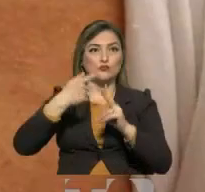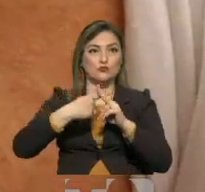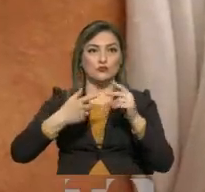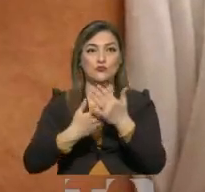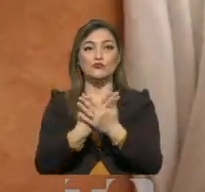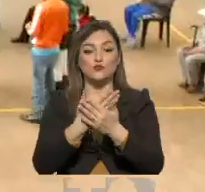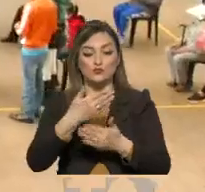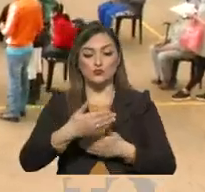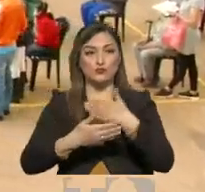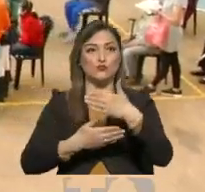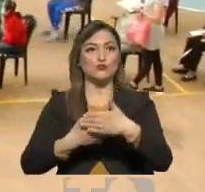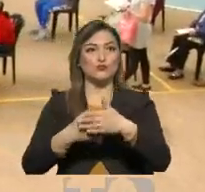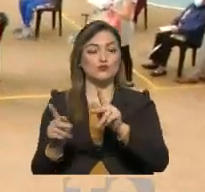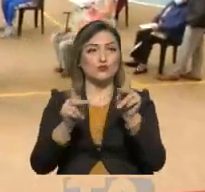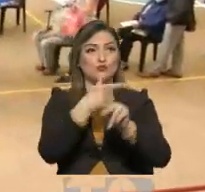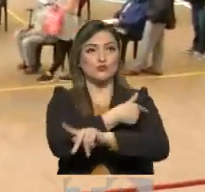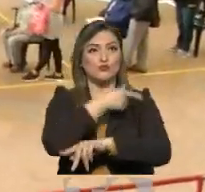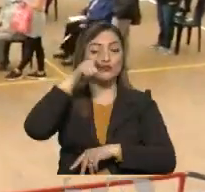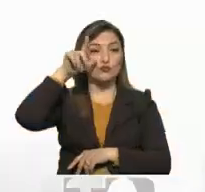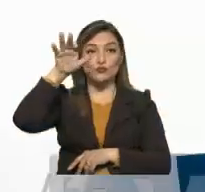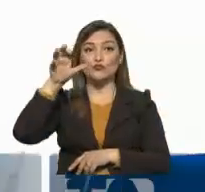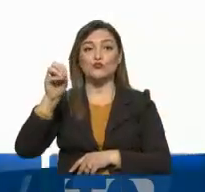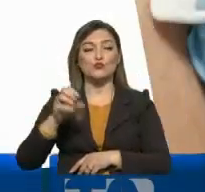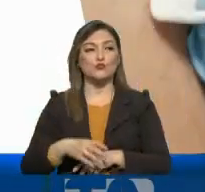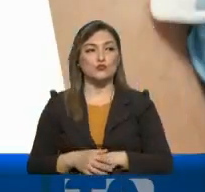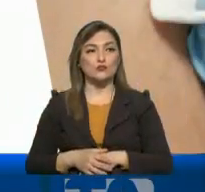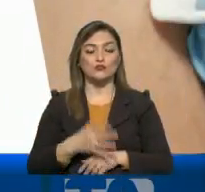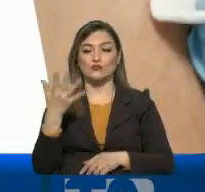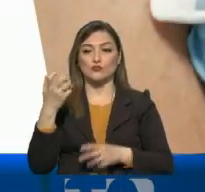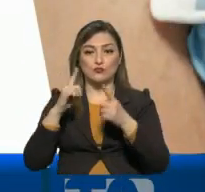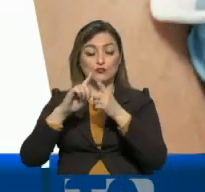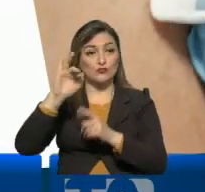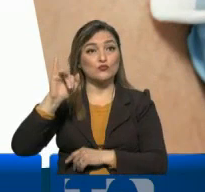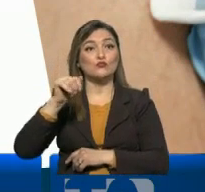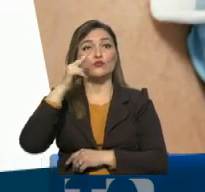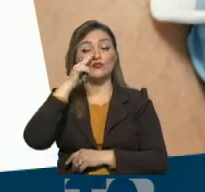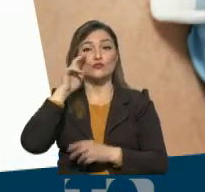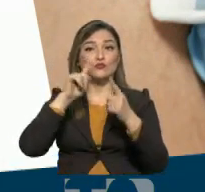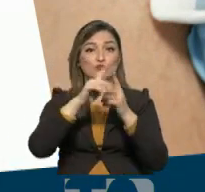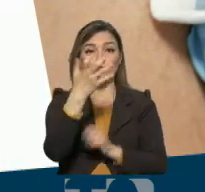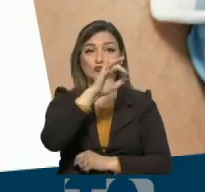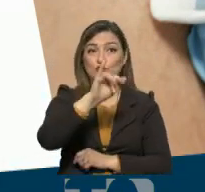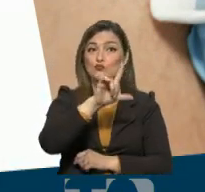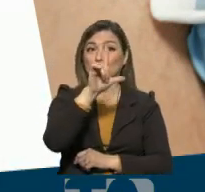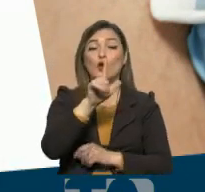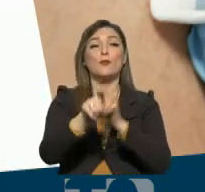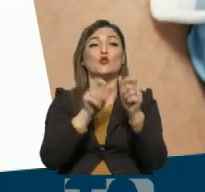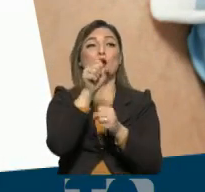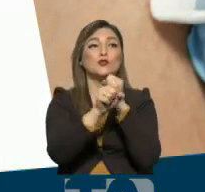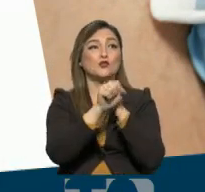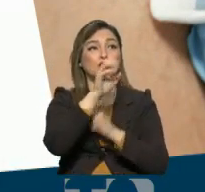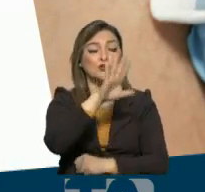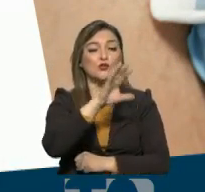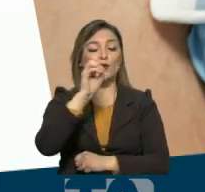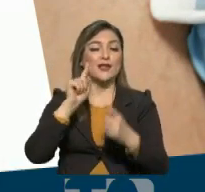nueva fase en el plan de vacunación del gobierno de Guillermo Lasso. Del 15 de junio al 15 de julio se vacunará a las personas de 50